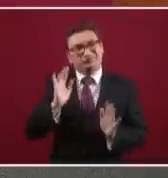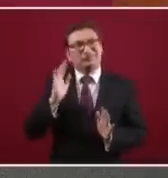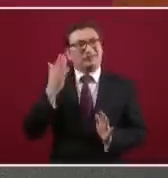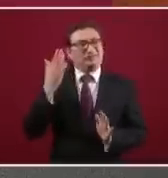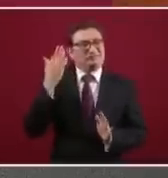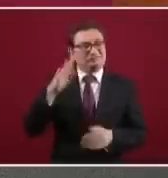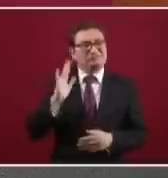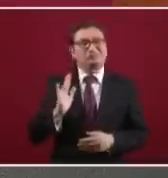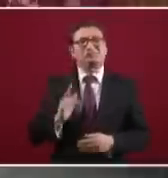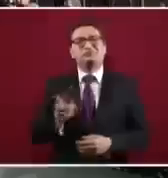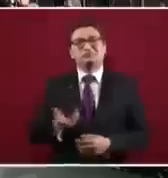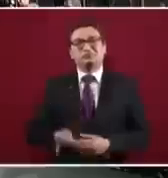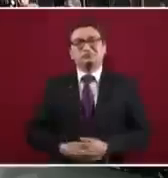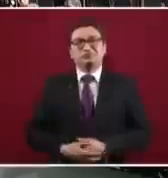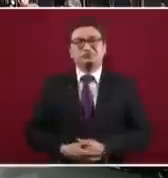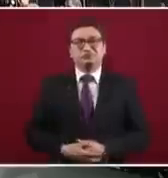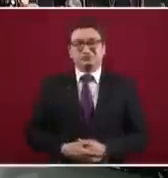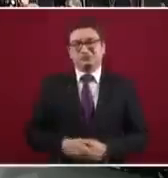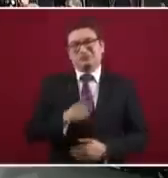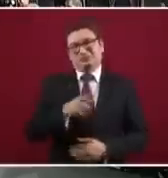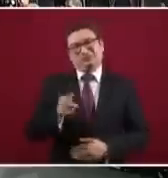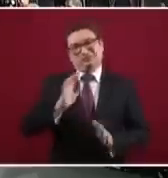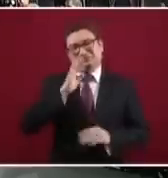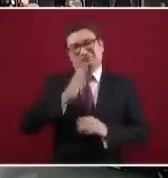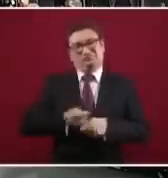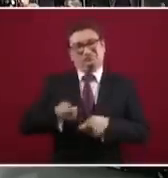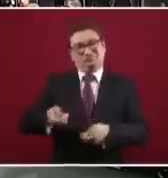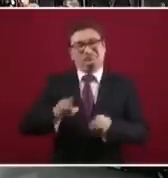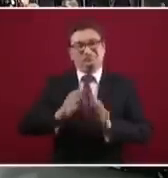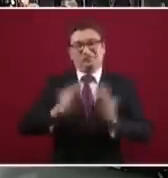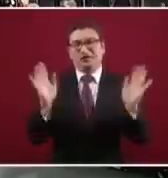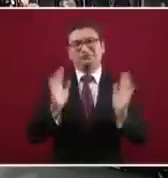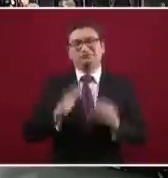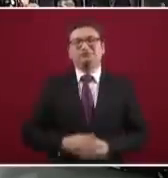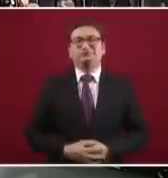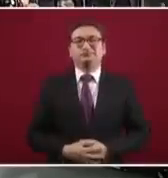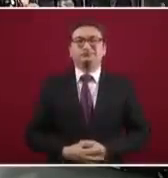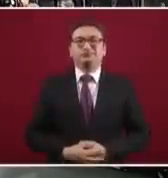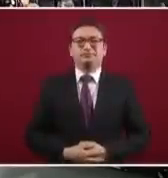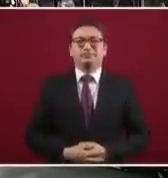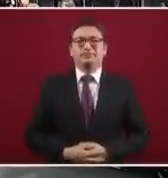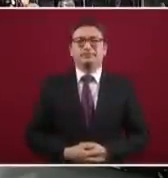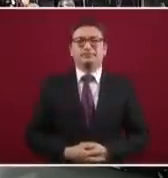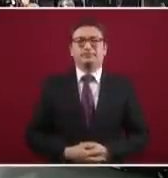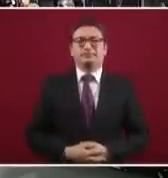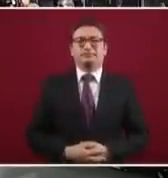ya se hacen cargo de lo demás.